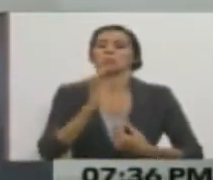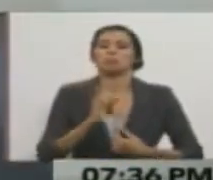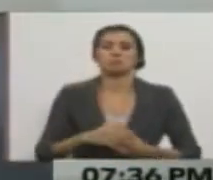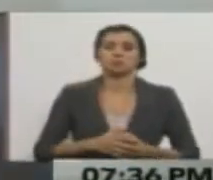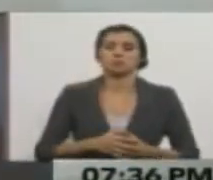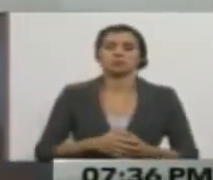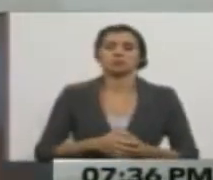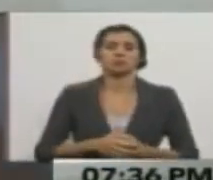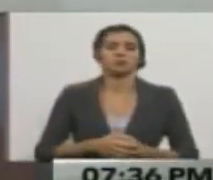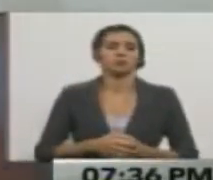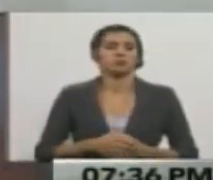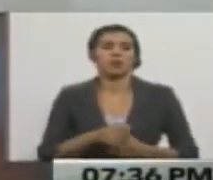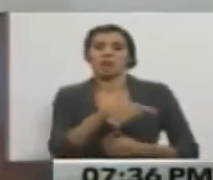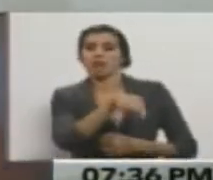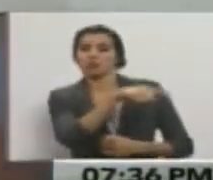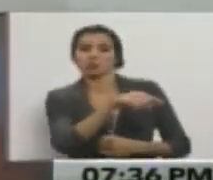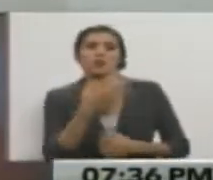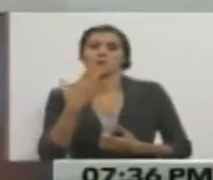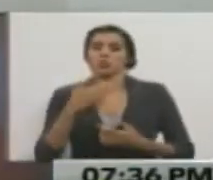ellos